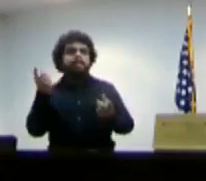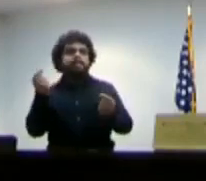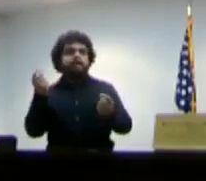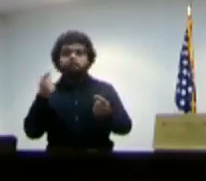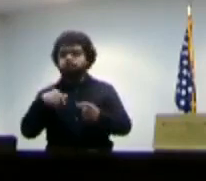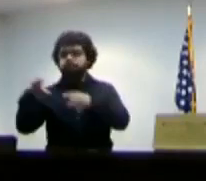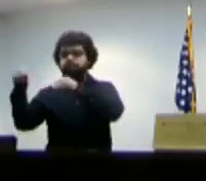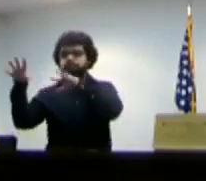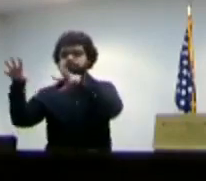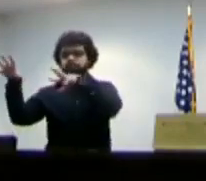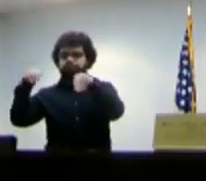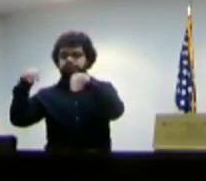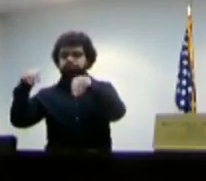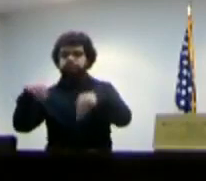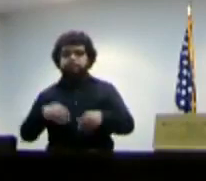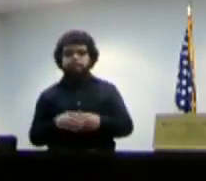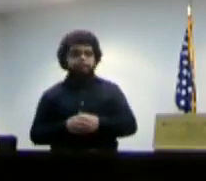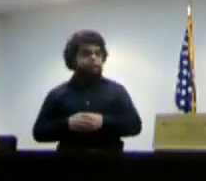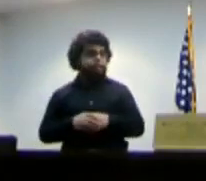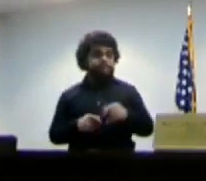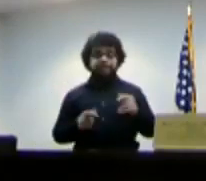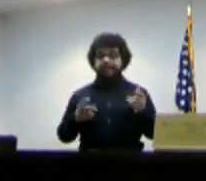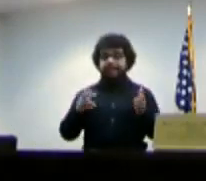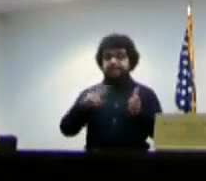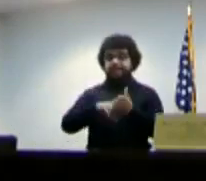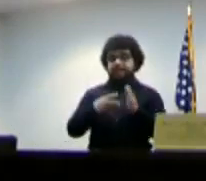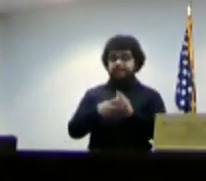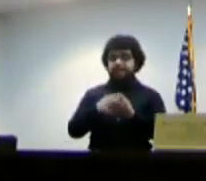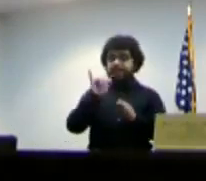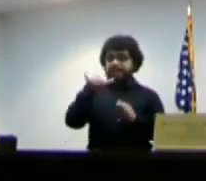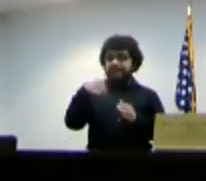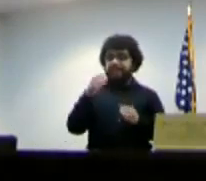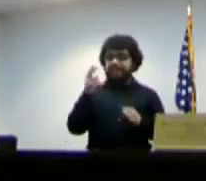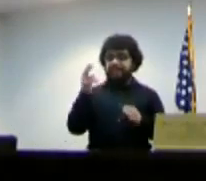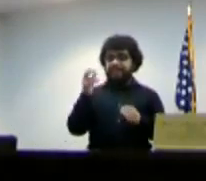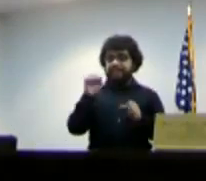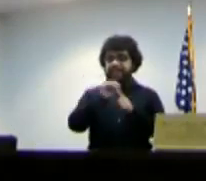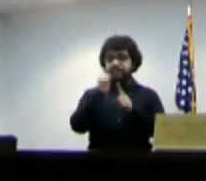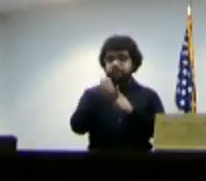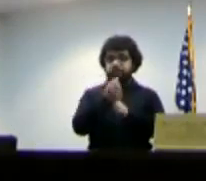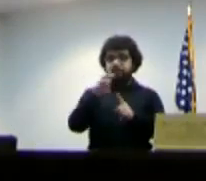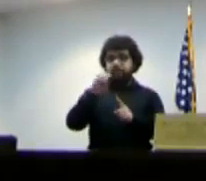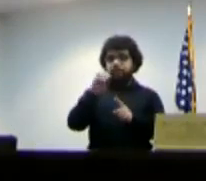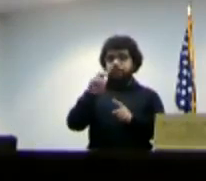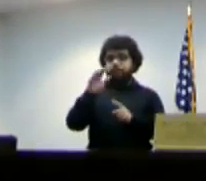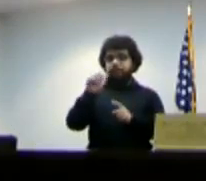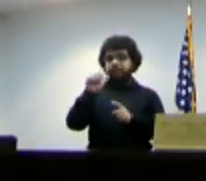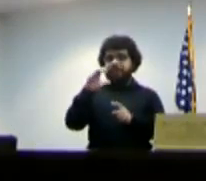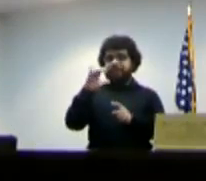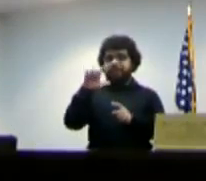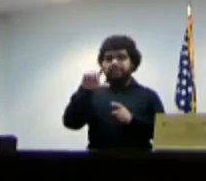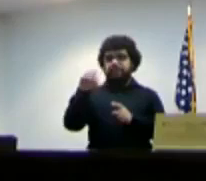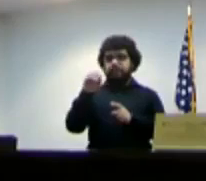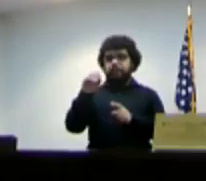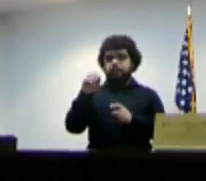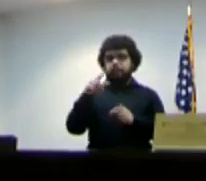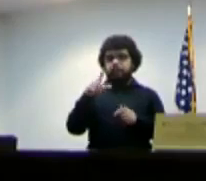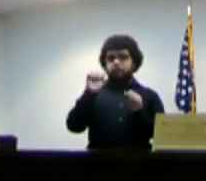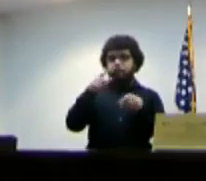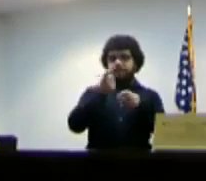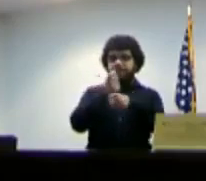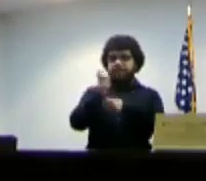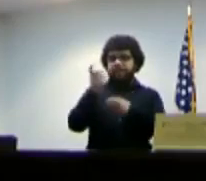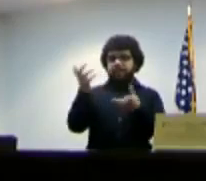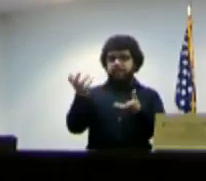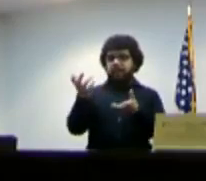largo plazo de esa situación en Monacillo ha tenido efectos en la capacidad de generación o en las